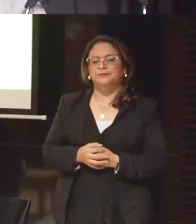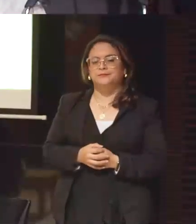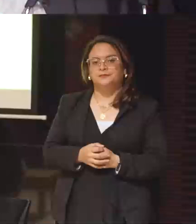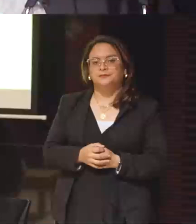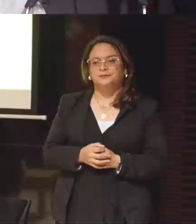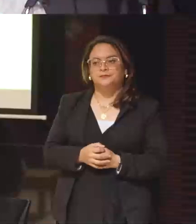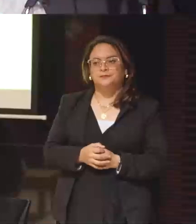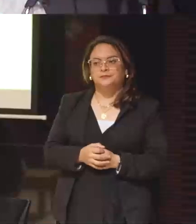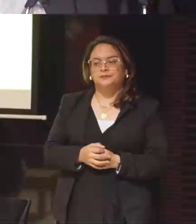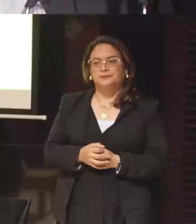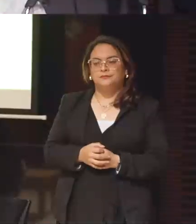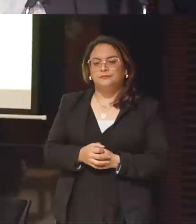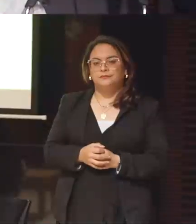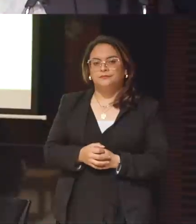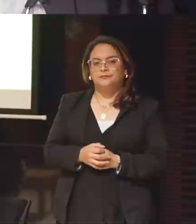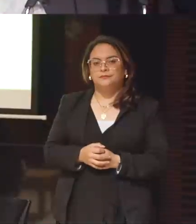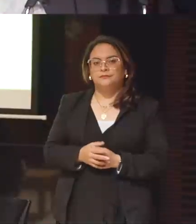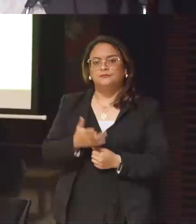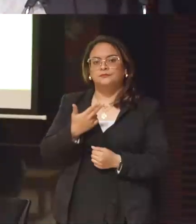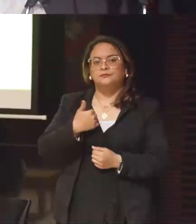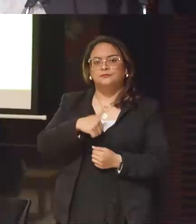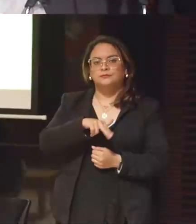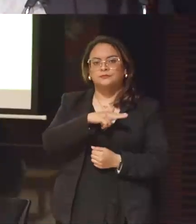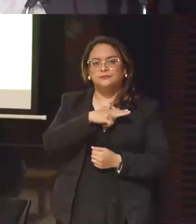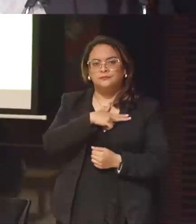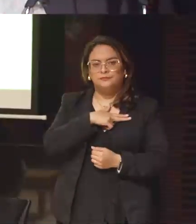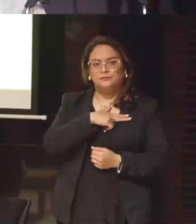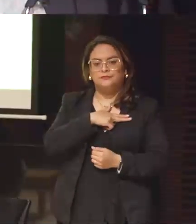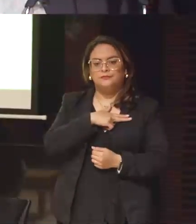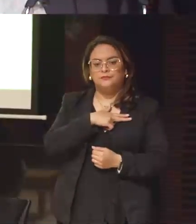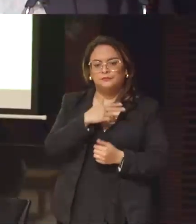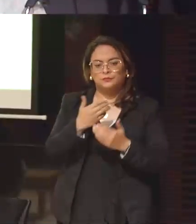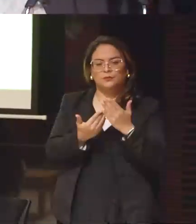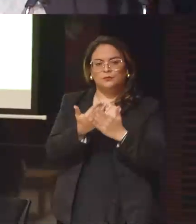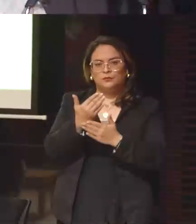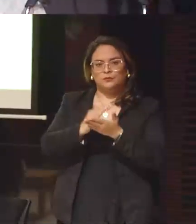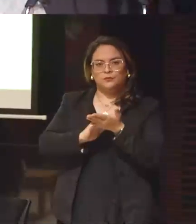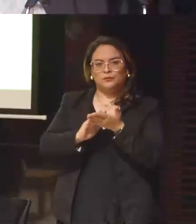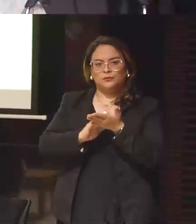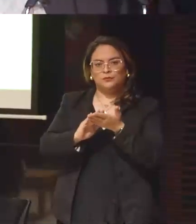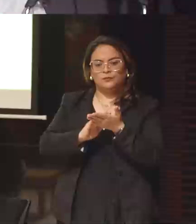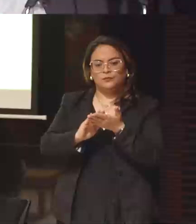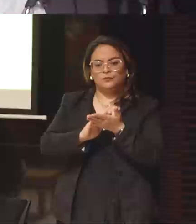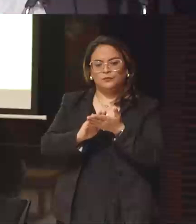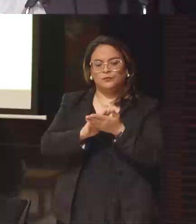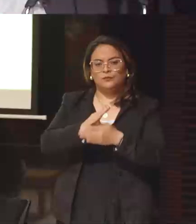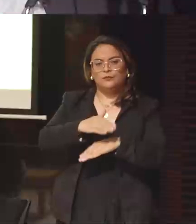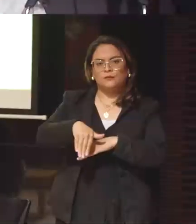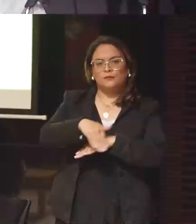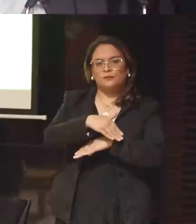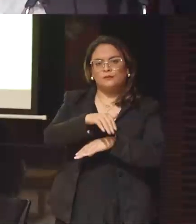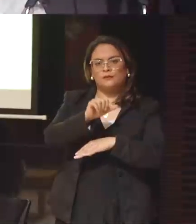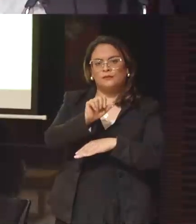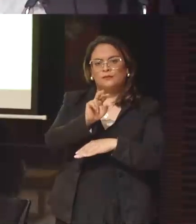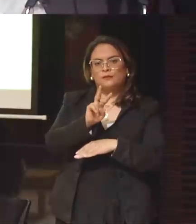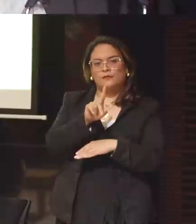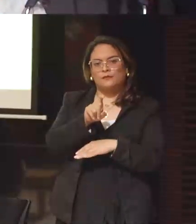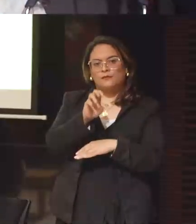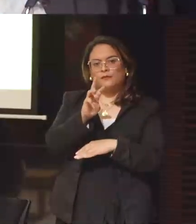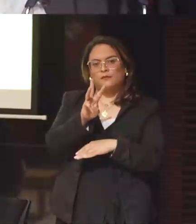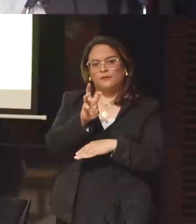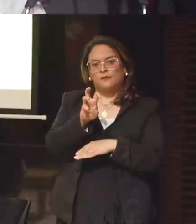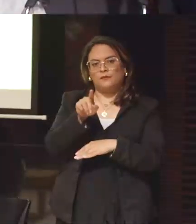Bueno, nosotros con la nueva infraestructura, por ejemplo, de 68, ya se está haciendo todo un trabajo con